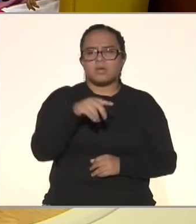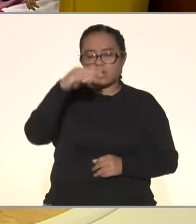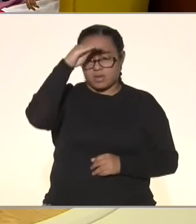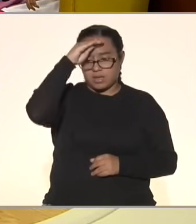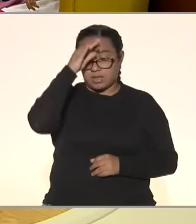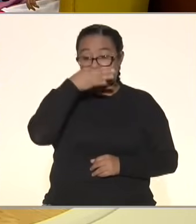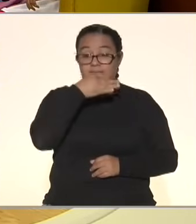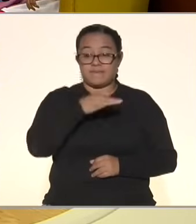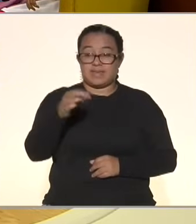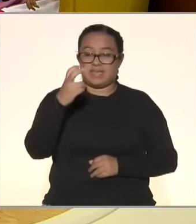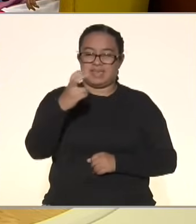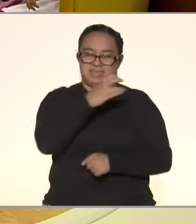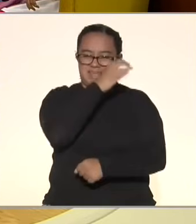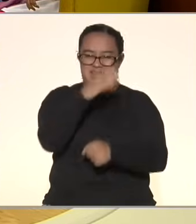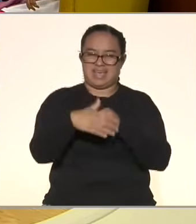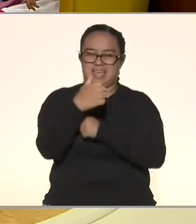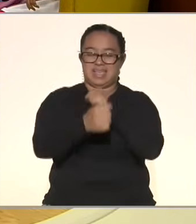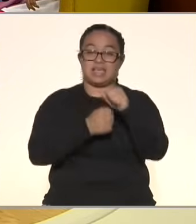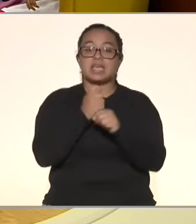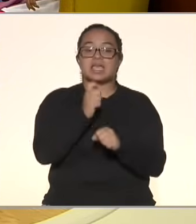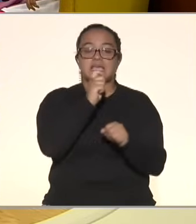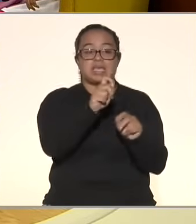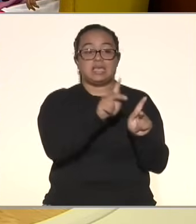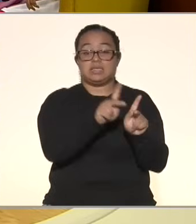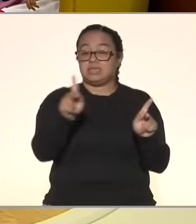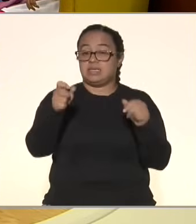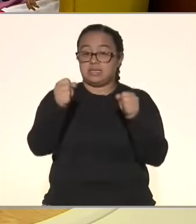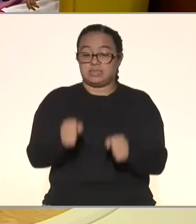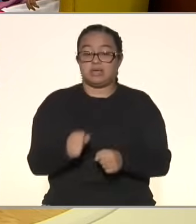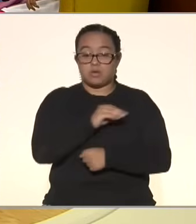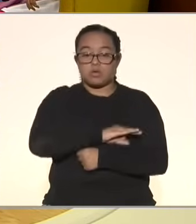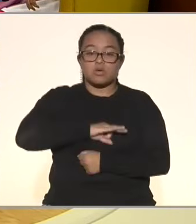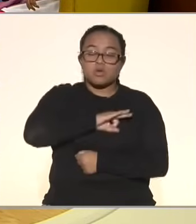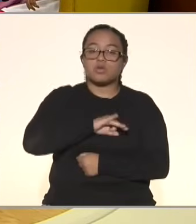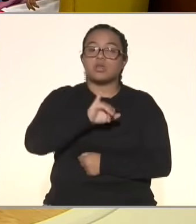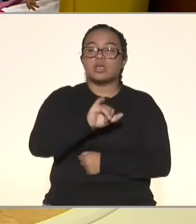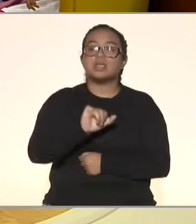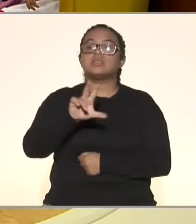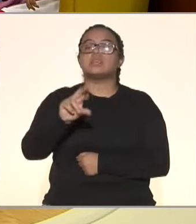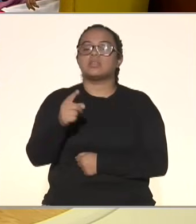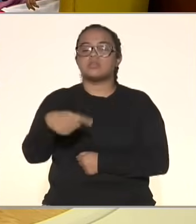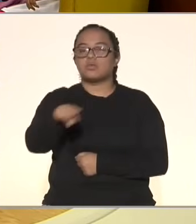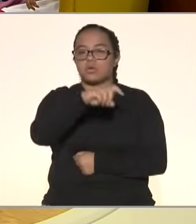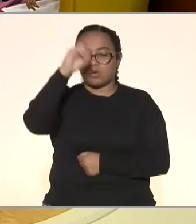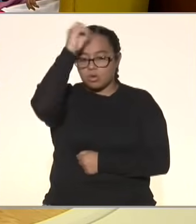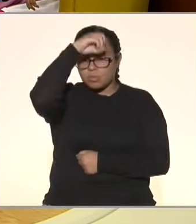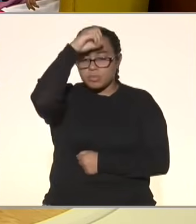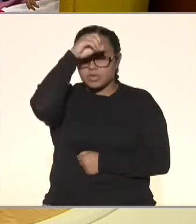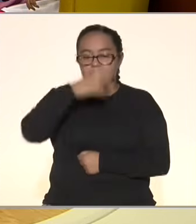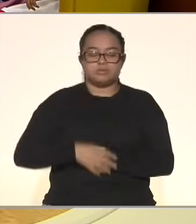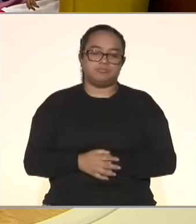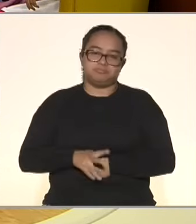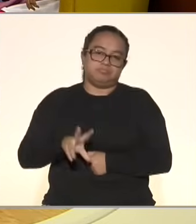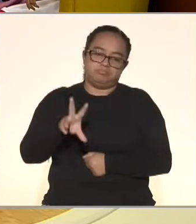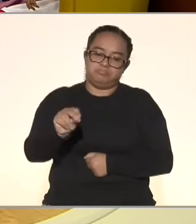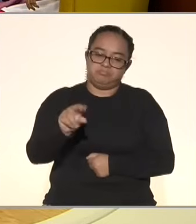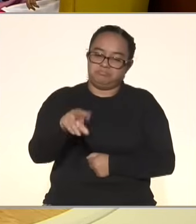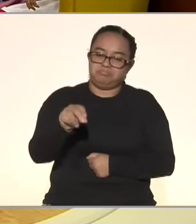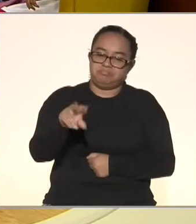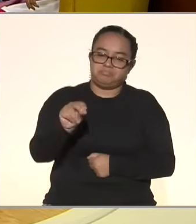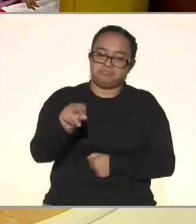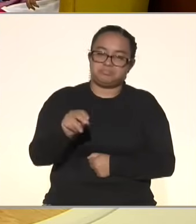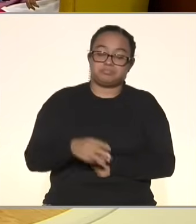las fiestas de fin de año son sinónimo de felicidad? ¿Sí o no? ¿Qué opinan? No, ¿No?